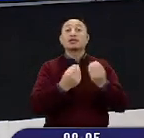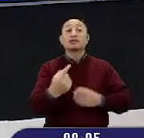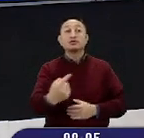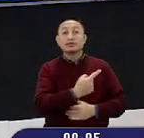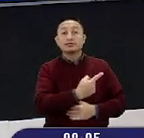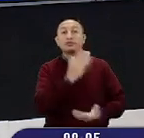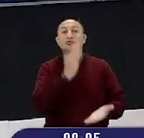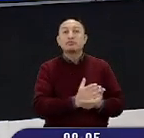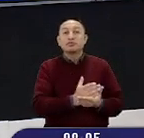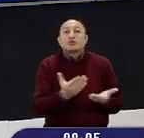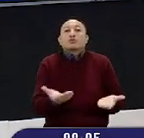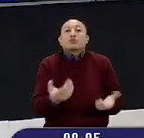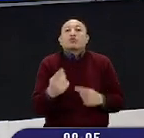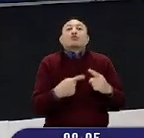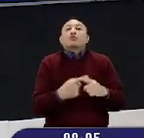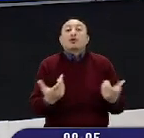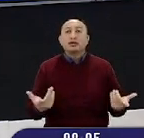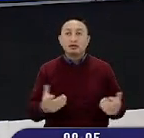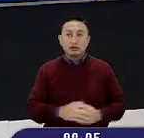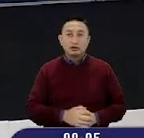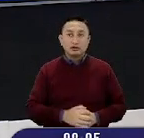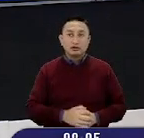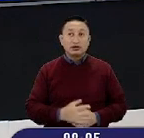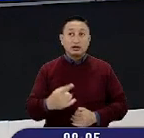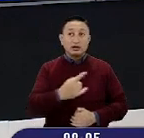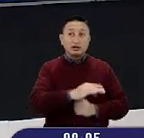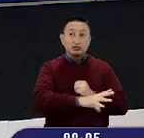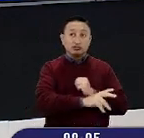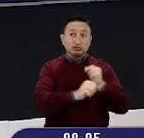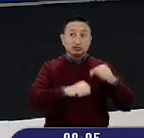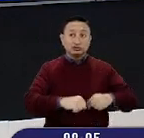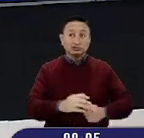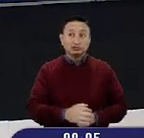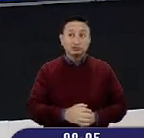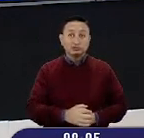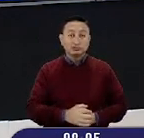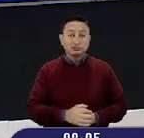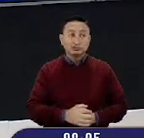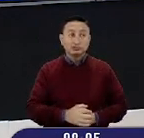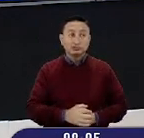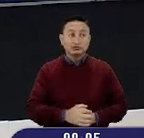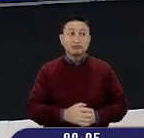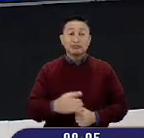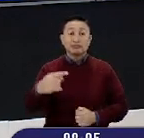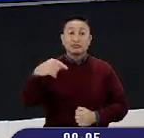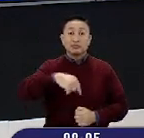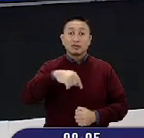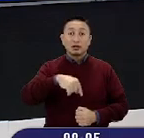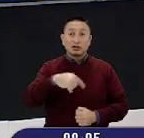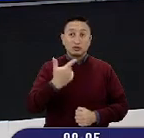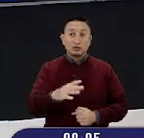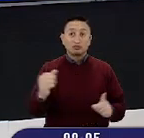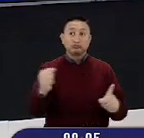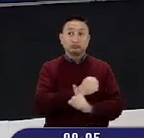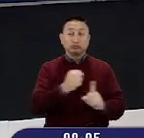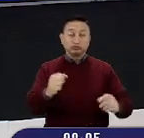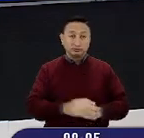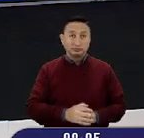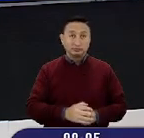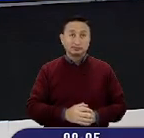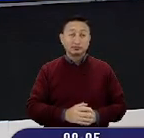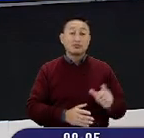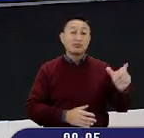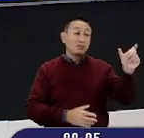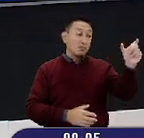cuándo este tipo de asaltos que se dan en estas unidades, que cada vez se tornan más violentas, ¿no? Un sujeto fue detenido